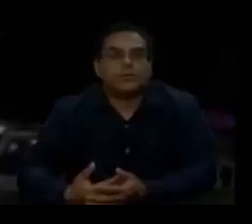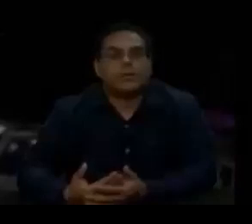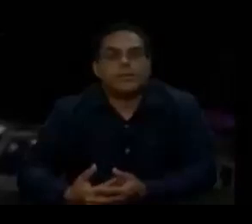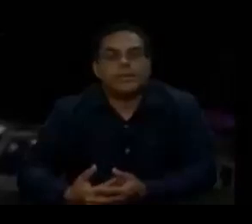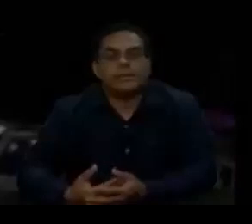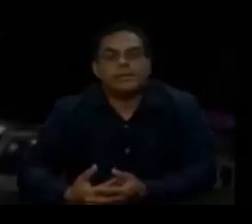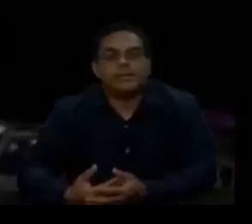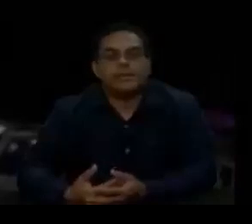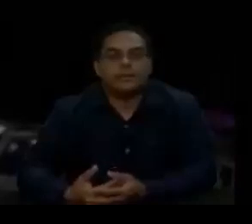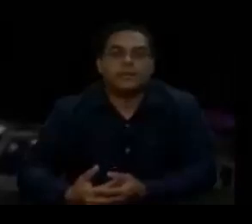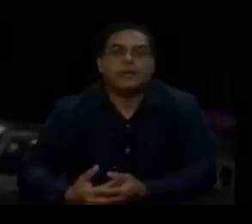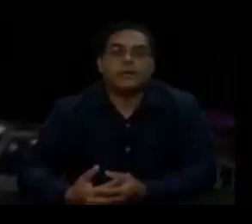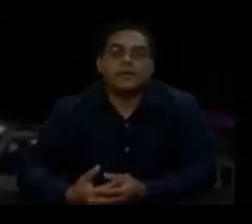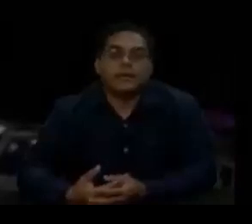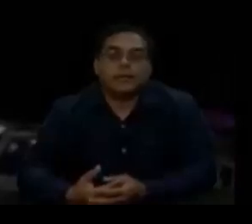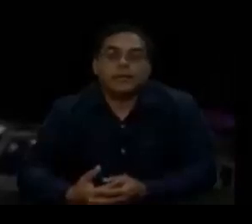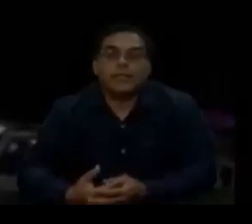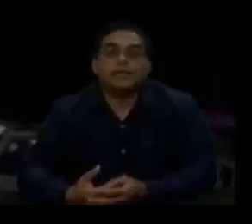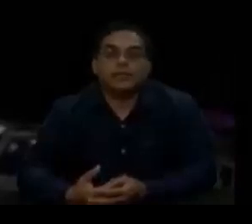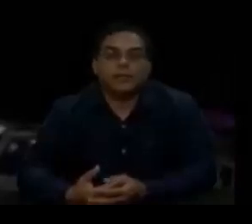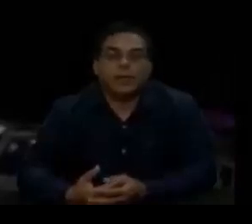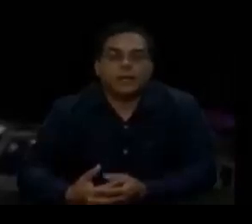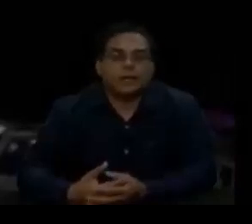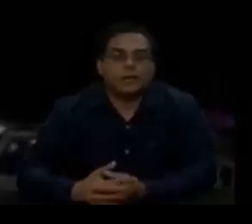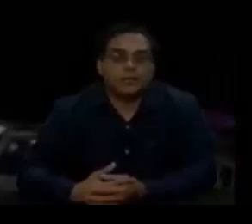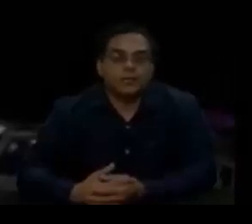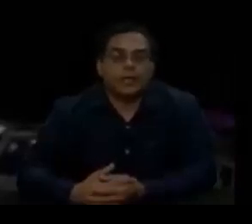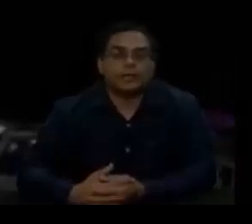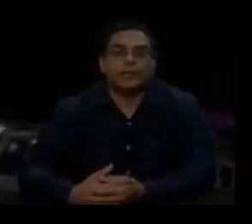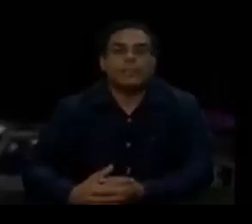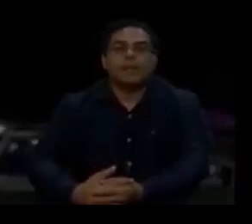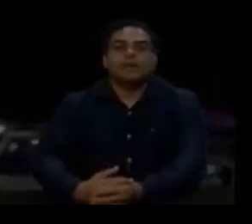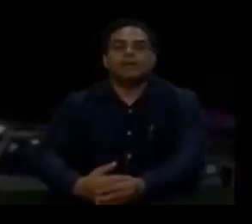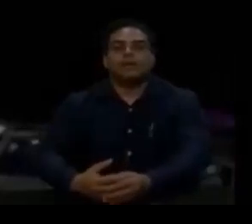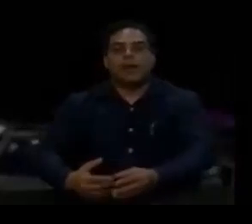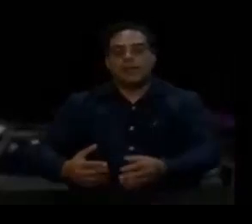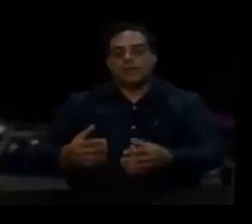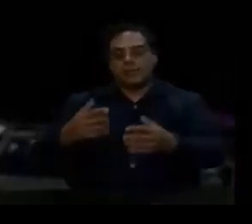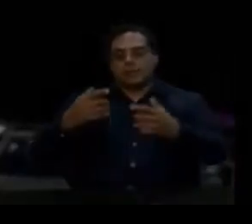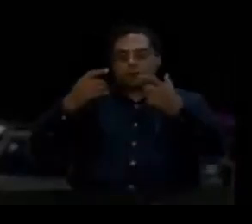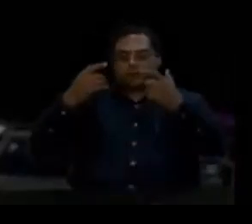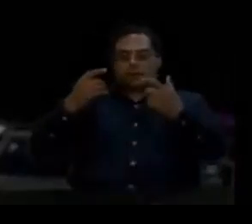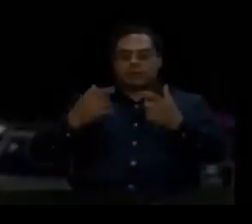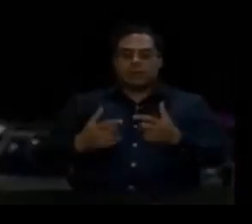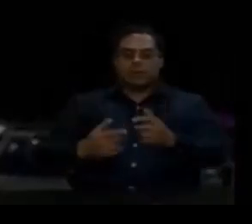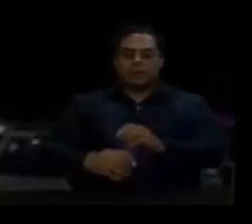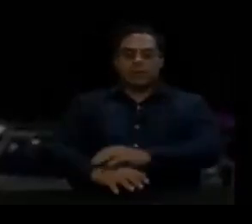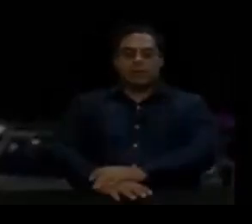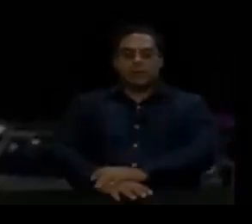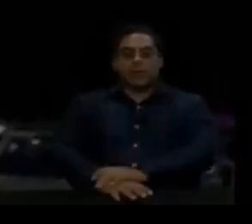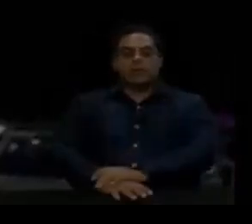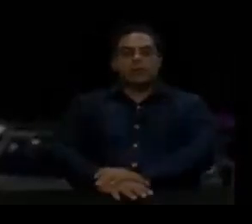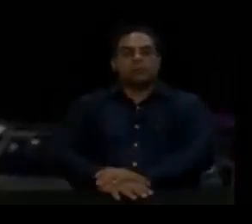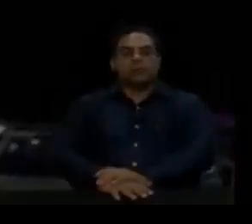fractura piramidal, es decir, una fractura dentoalveolar importante, donde hay desprendimiento